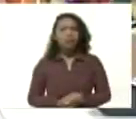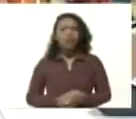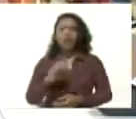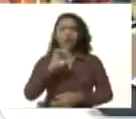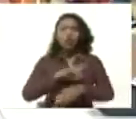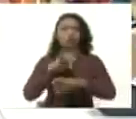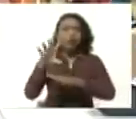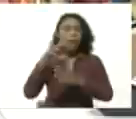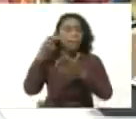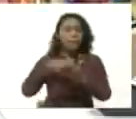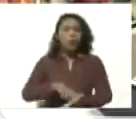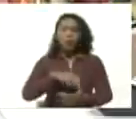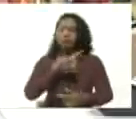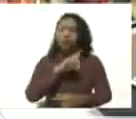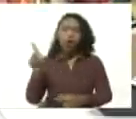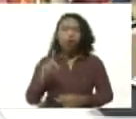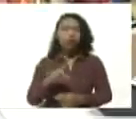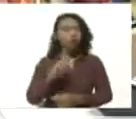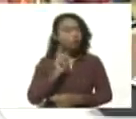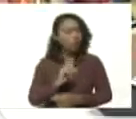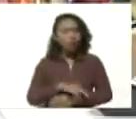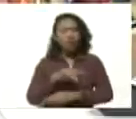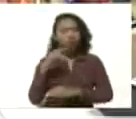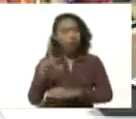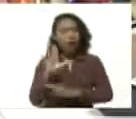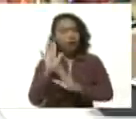dejen humillar, no se dejen